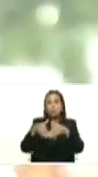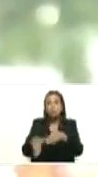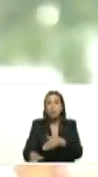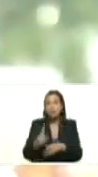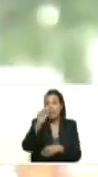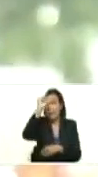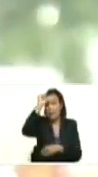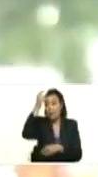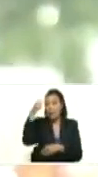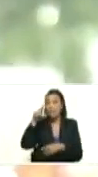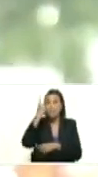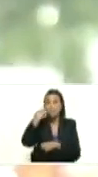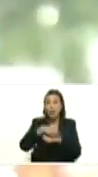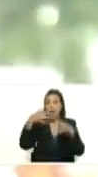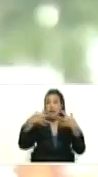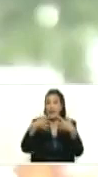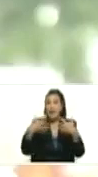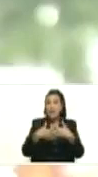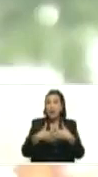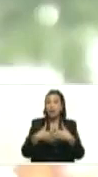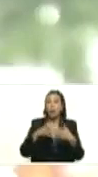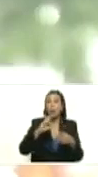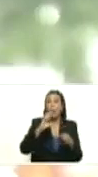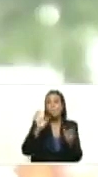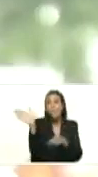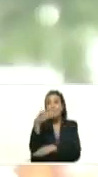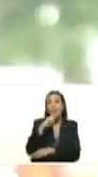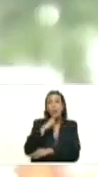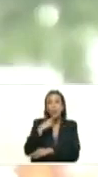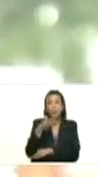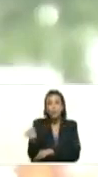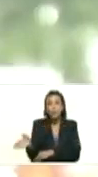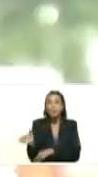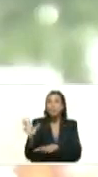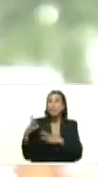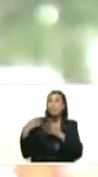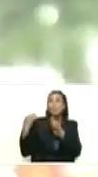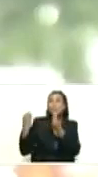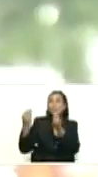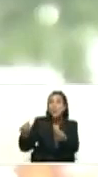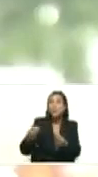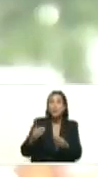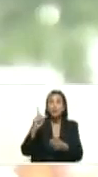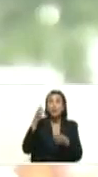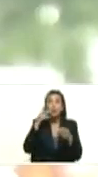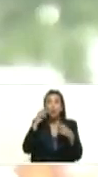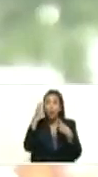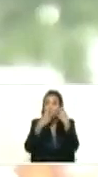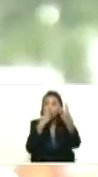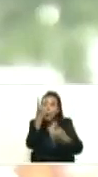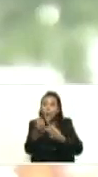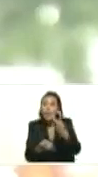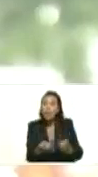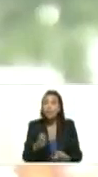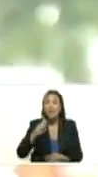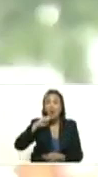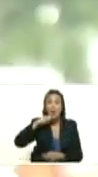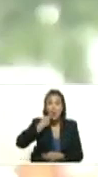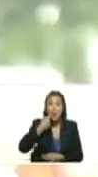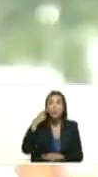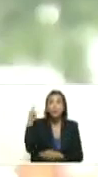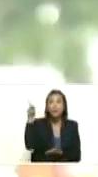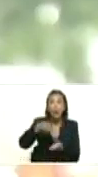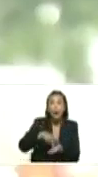Primera Guerra Mundial con bandera rusa. Es decir, aquí vienen muchos turistas rusos a conocer el Leander, porque es